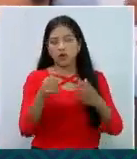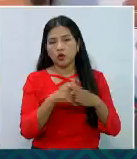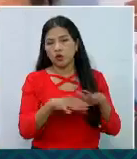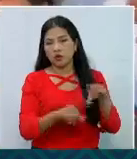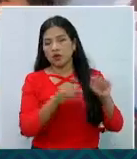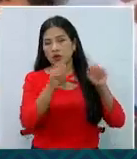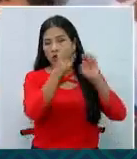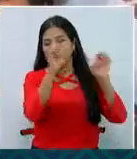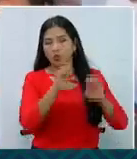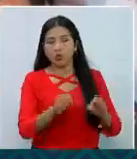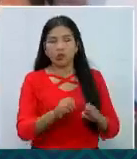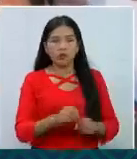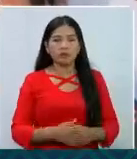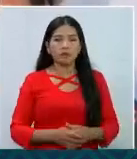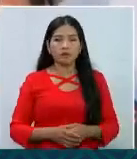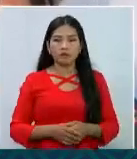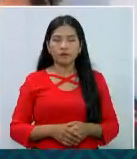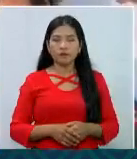orgánica,